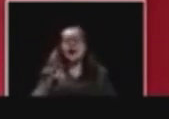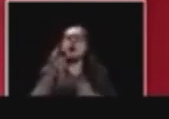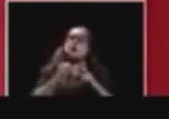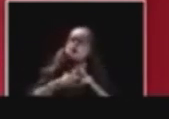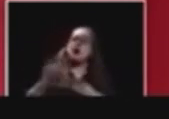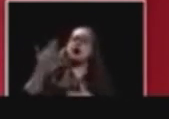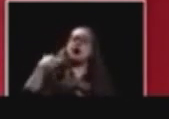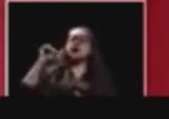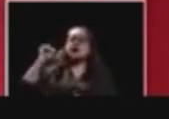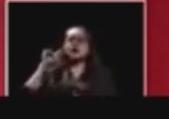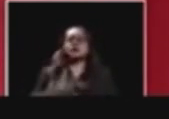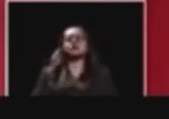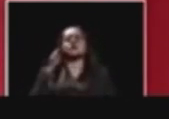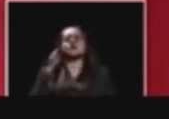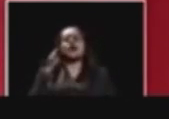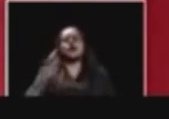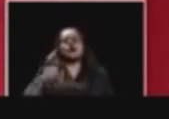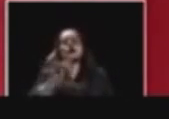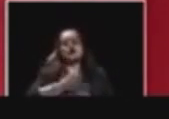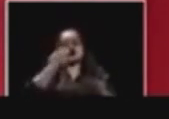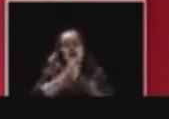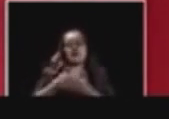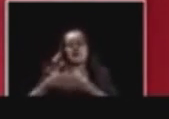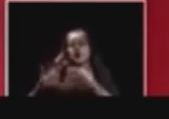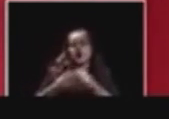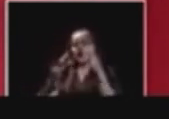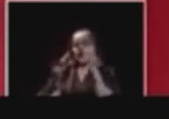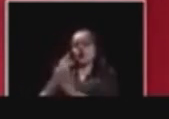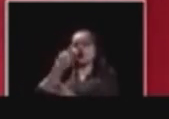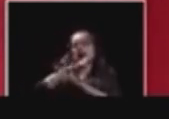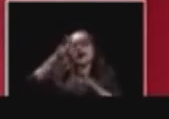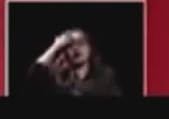La ciudad es también vanguardia en derechos de las mujeres y